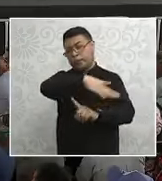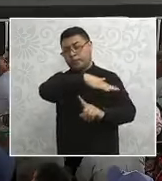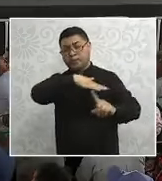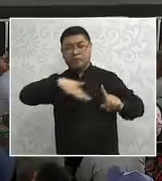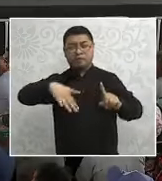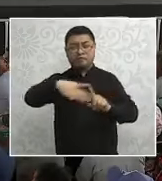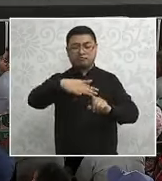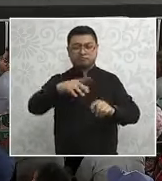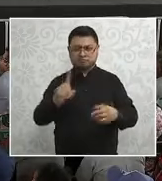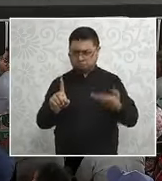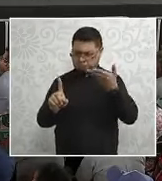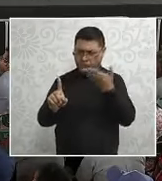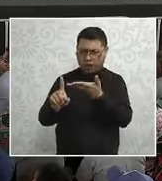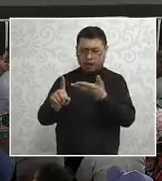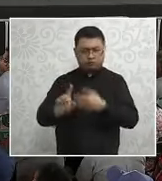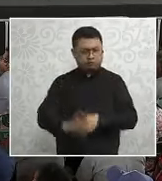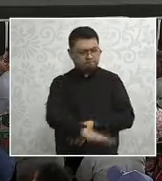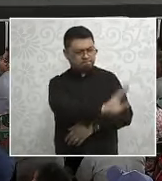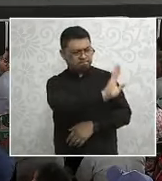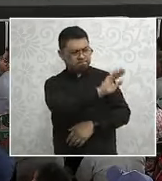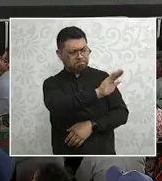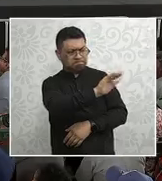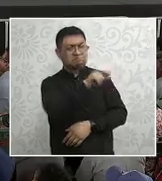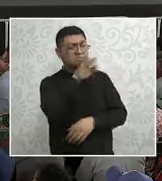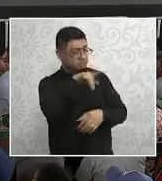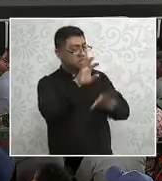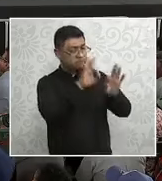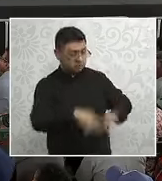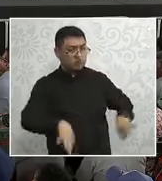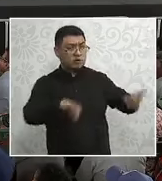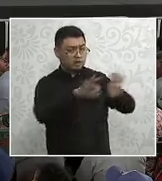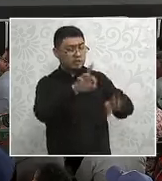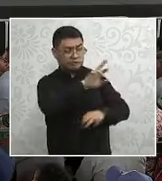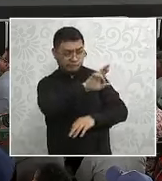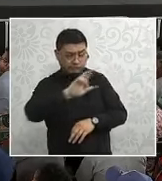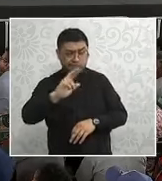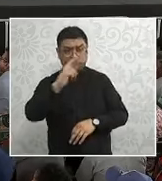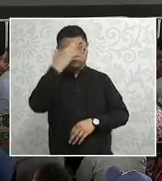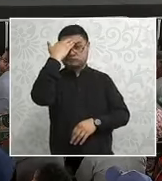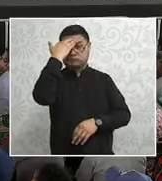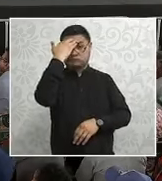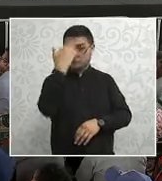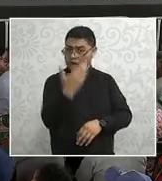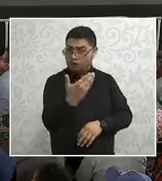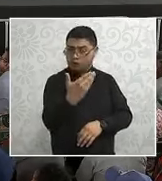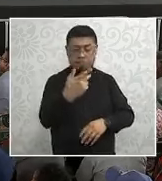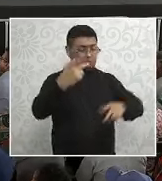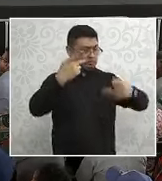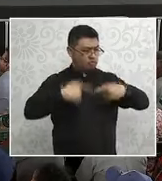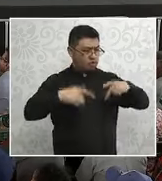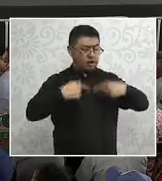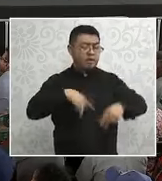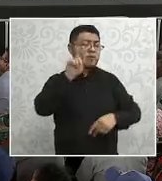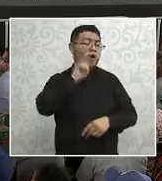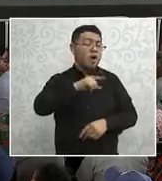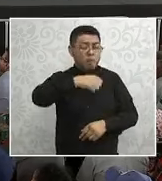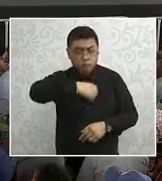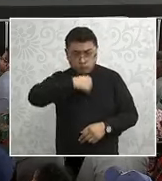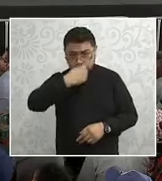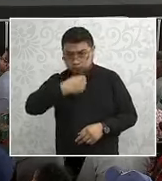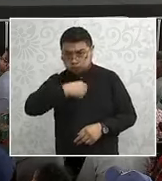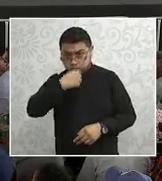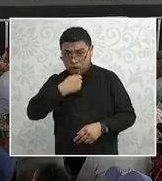reconocer el trabajo de las mujeres ya en la etapa de adultas mayores por eso se